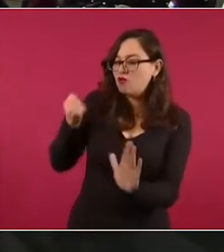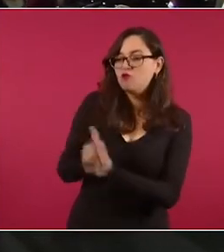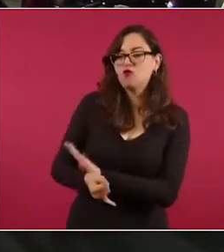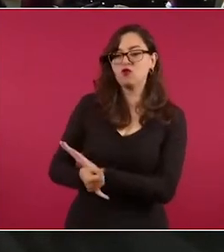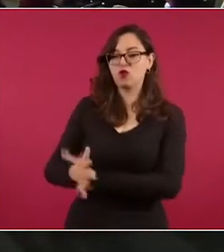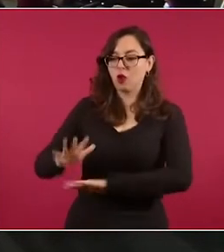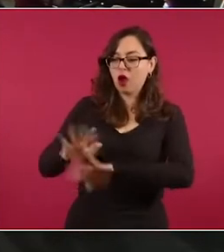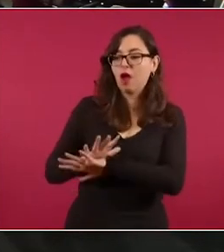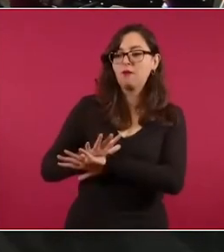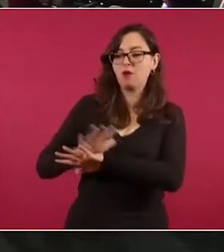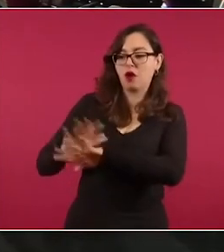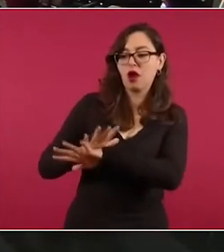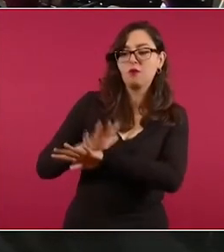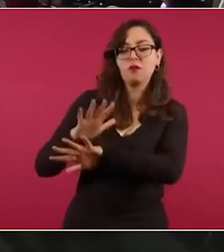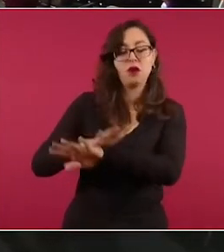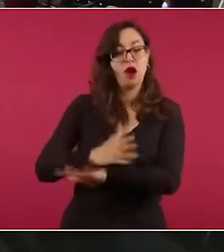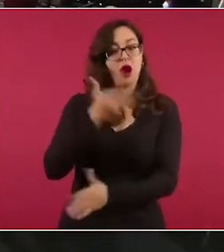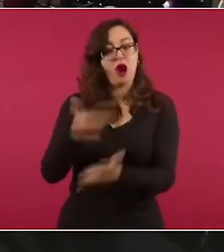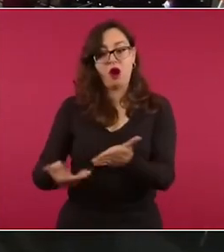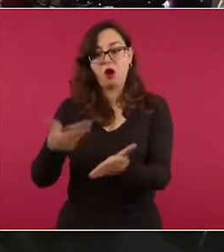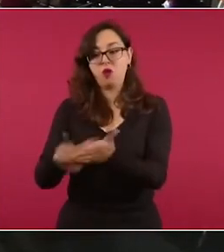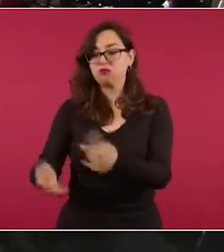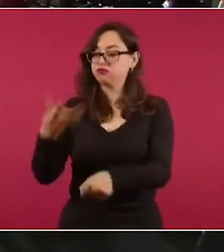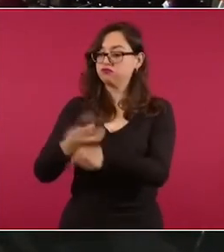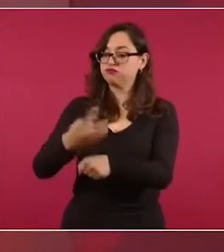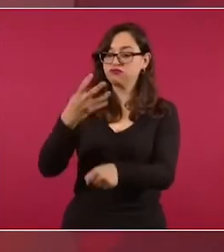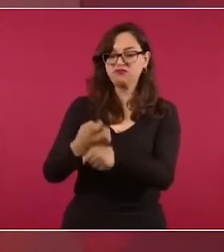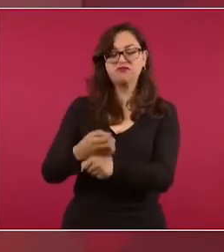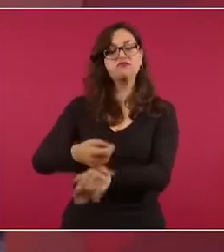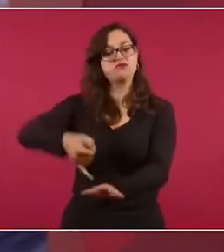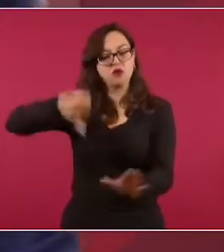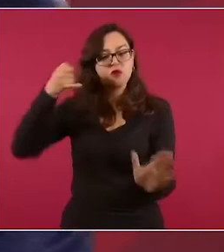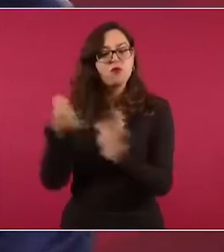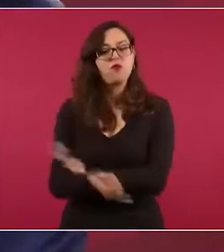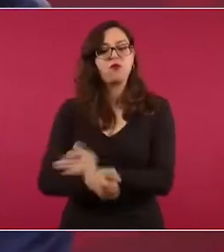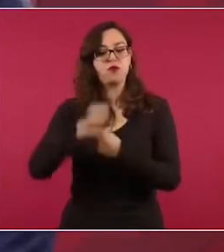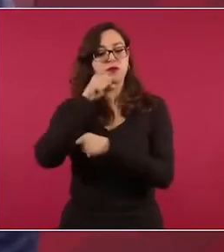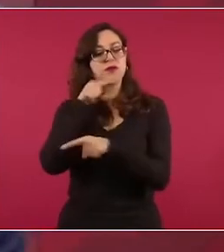porque vamos a arrancar de raíz